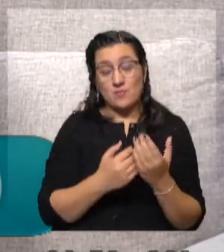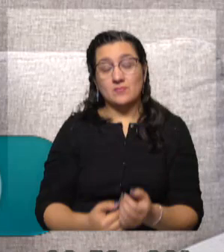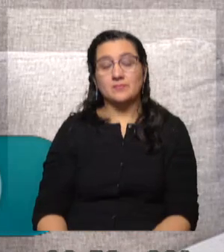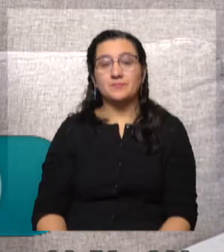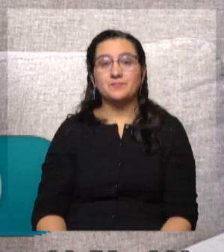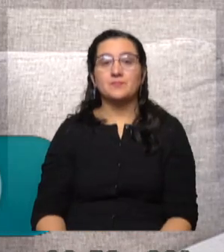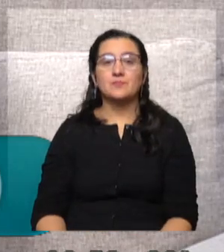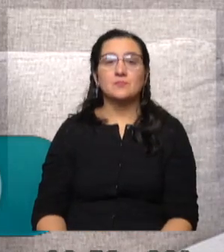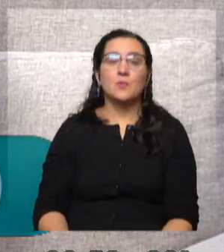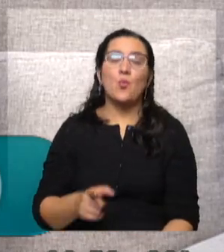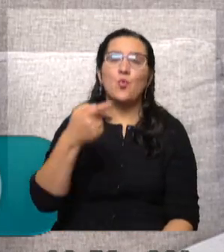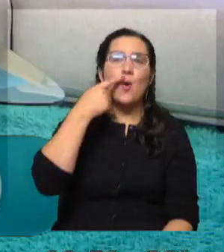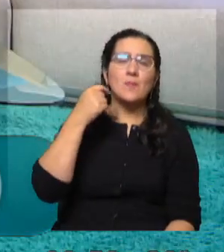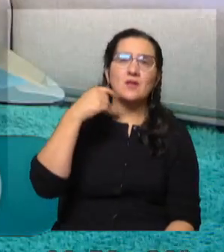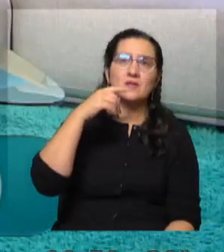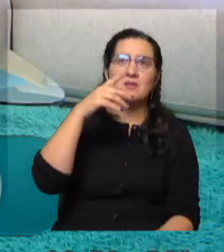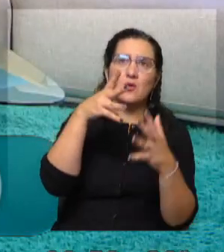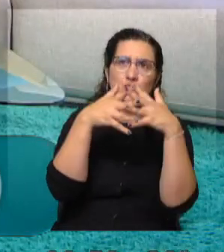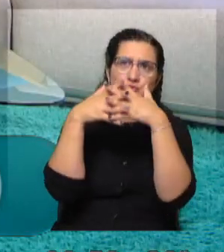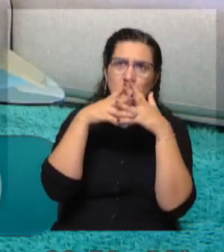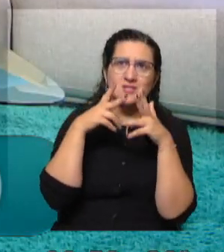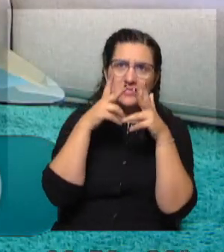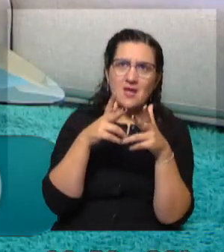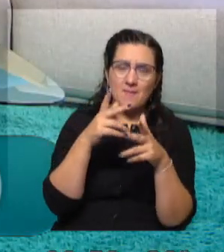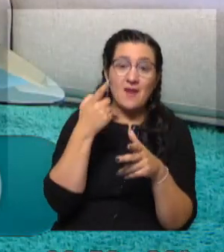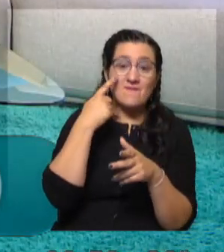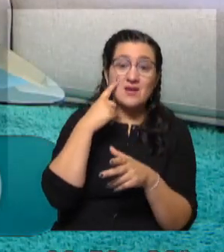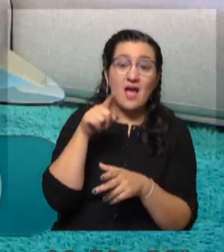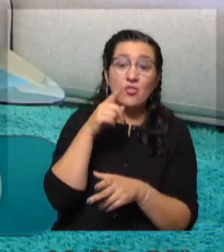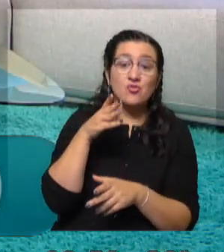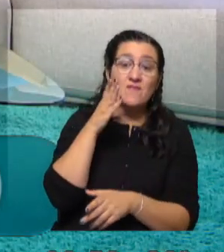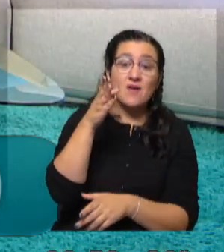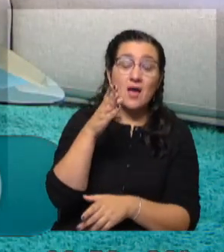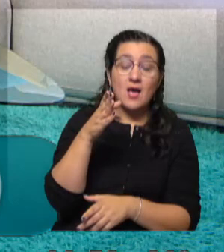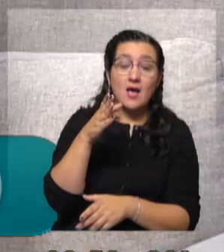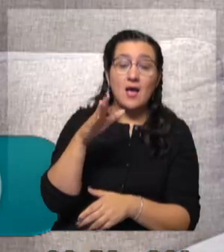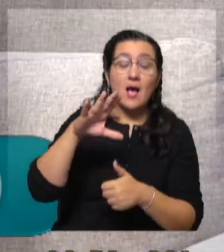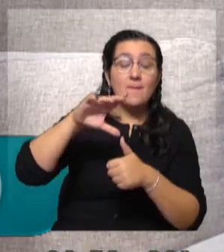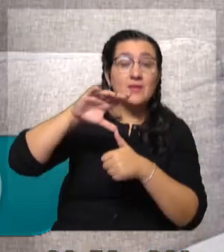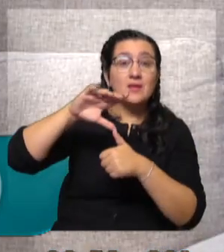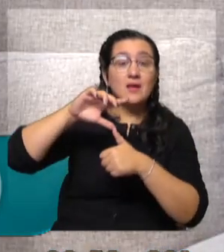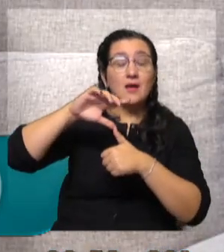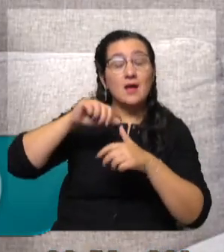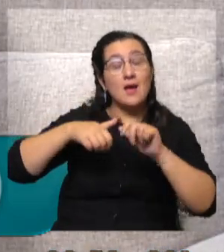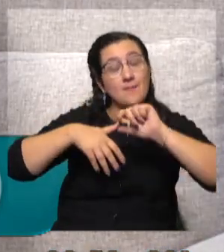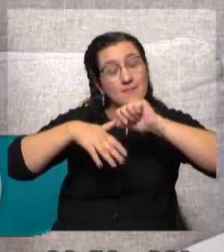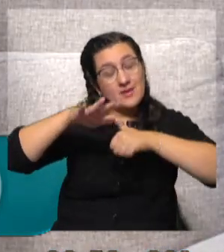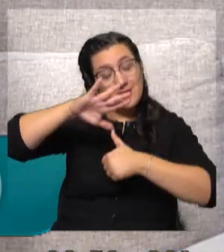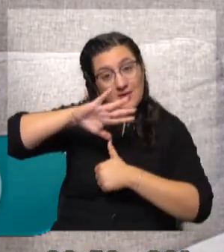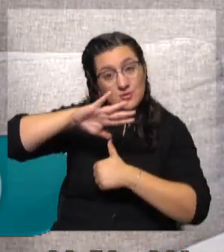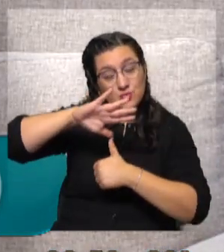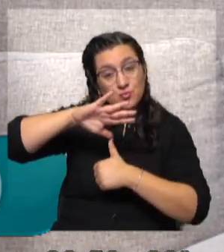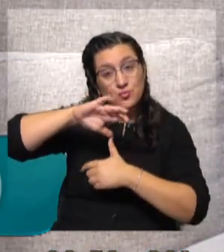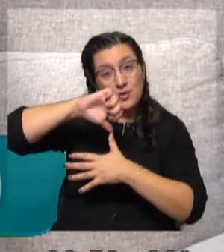este norteamericano decía para ver Hacia dónde va América del Sur hay que mirar Para dónde va Brasil y y lo tenían tan